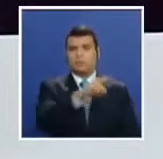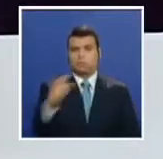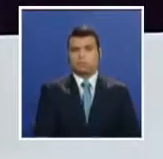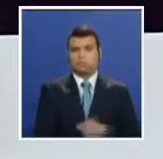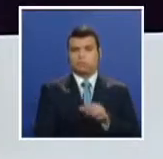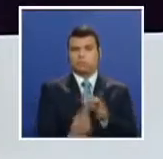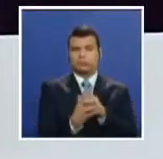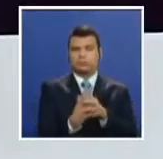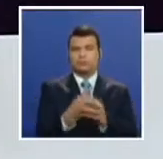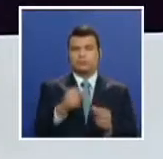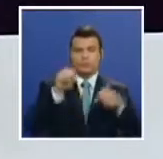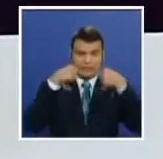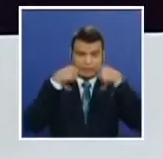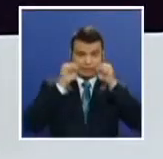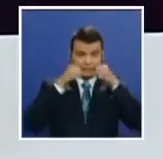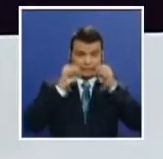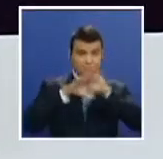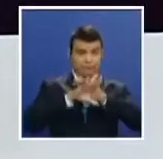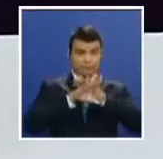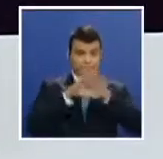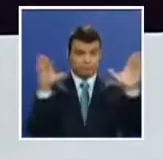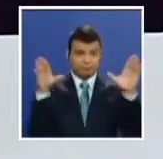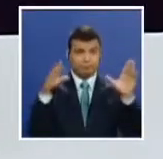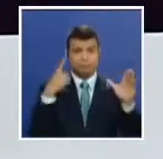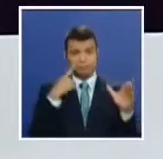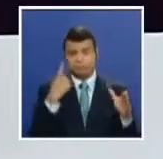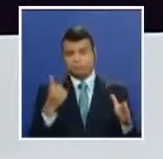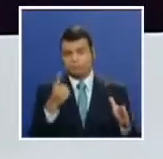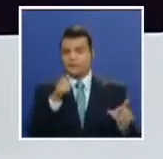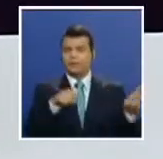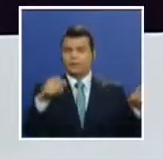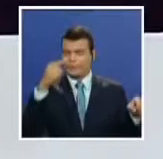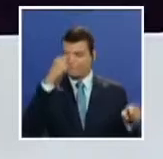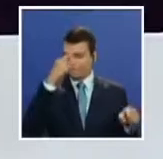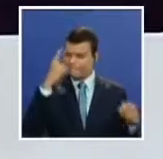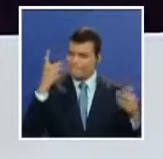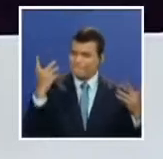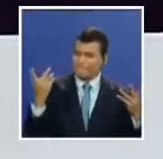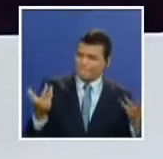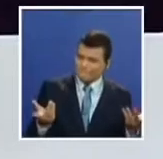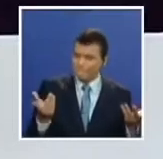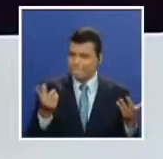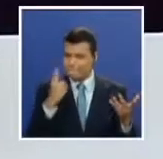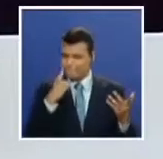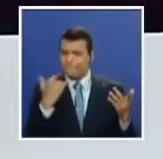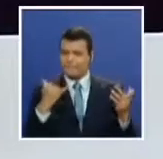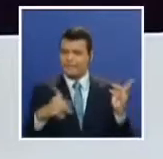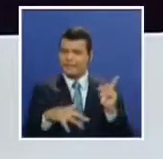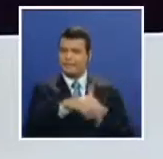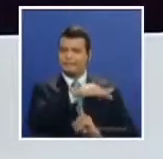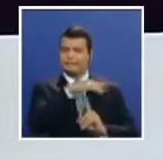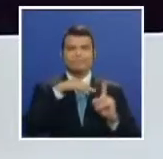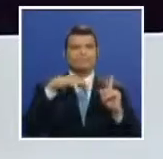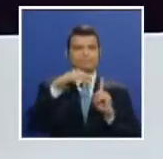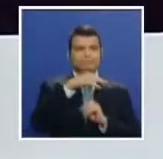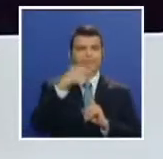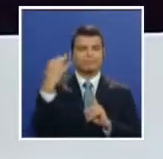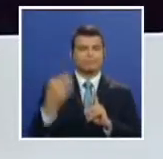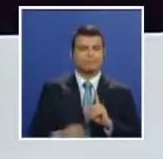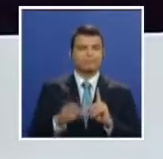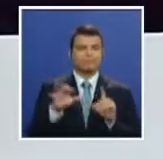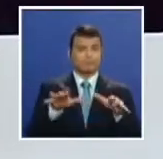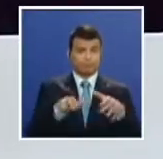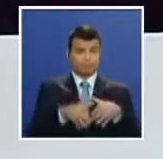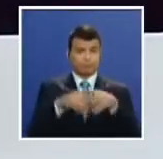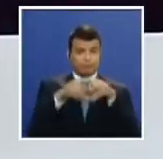cultivo de caña de azúcar al parecer hay mieles amargas ya sabemos o ya tenemos un contexto armando de lo que está pasando con el sector